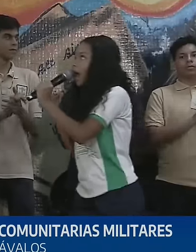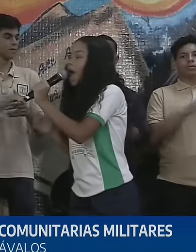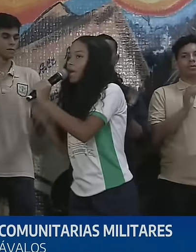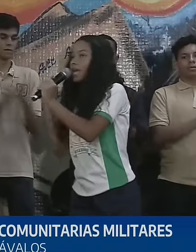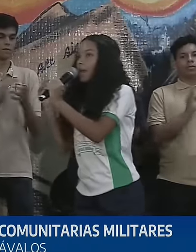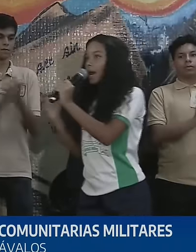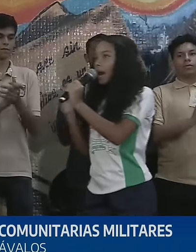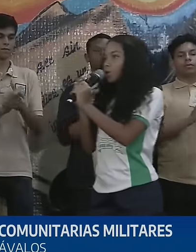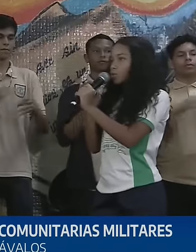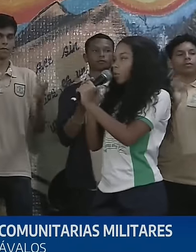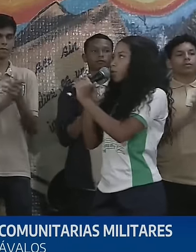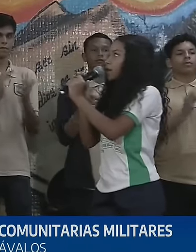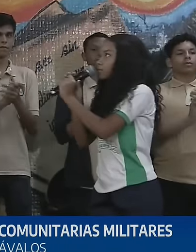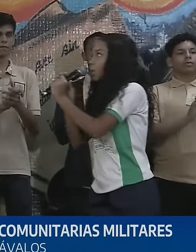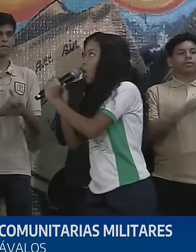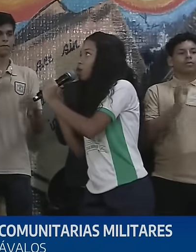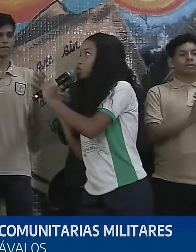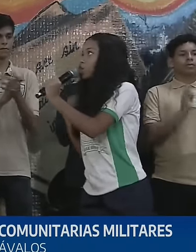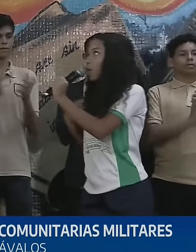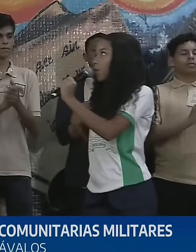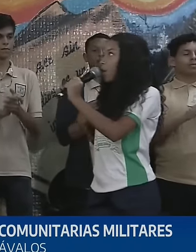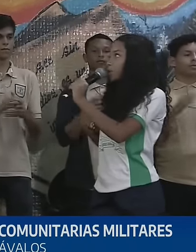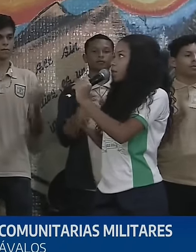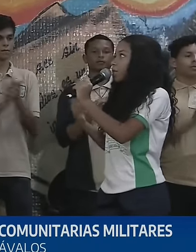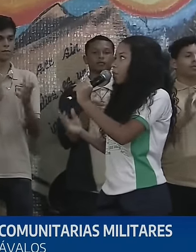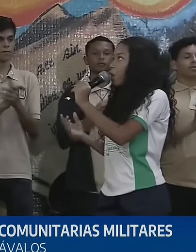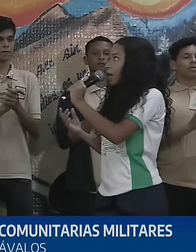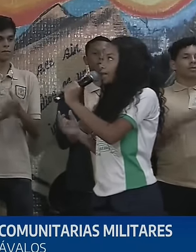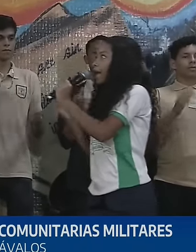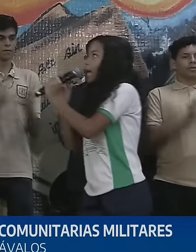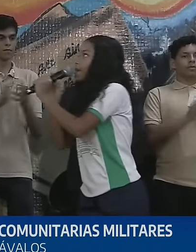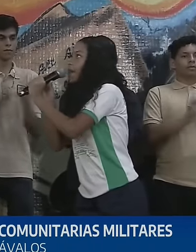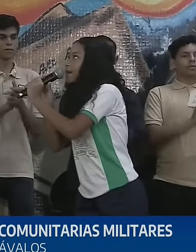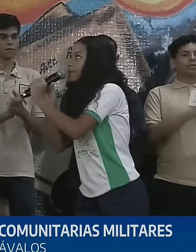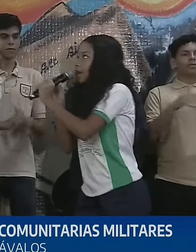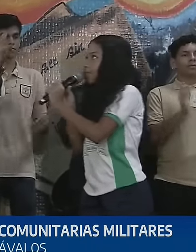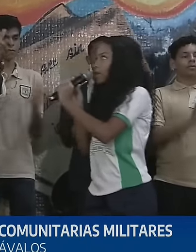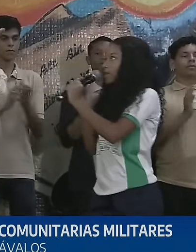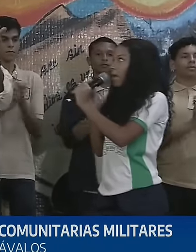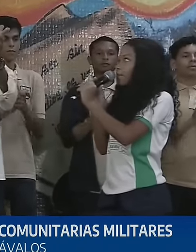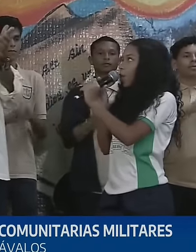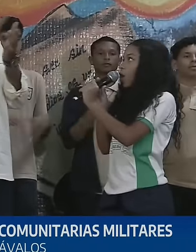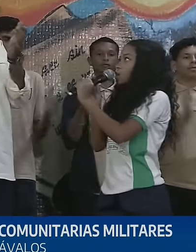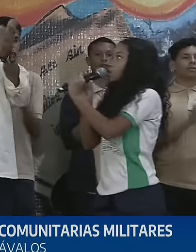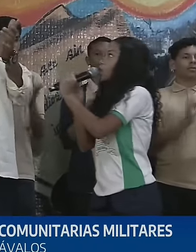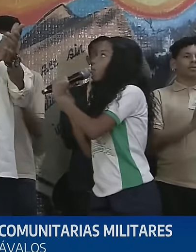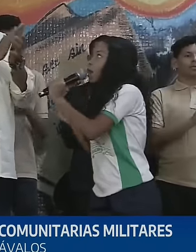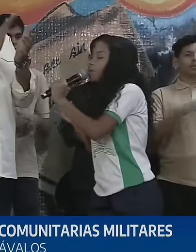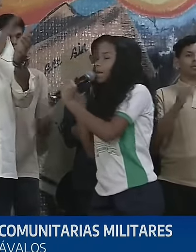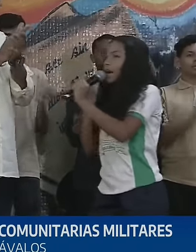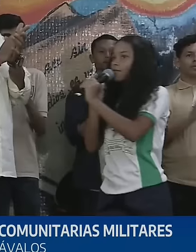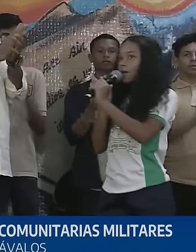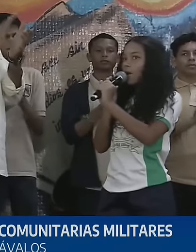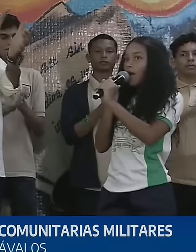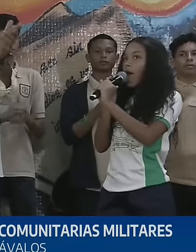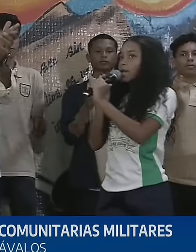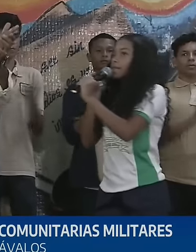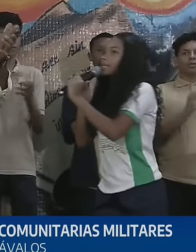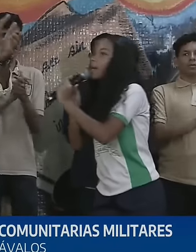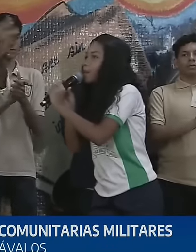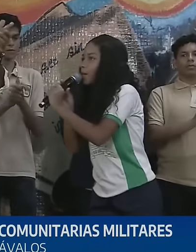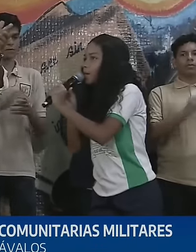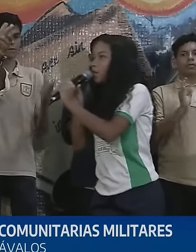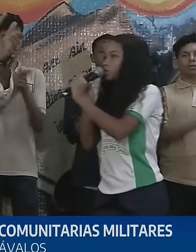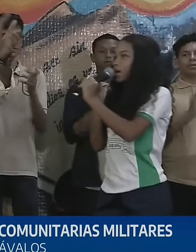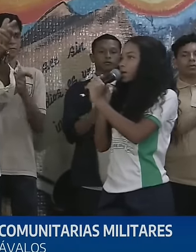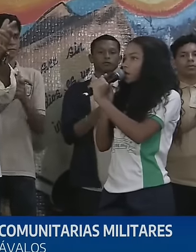linterna que lleva la luz por dentro Yo soy como los temblores que viene de tiempo en tiempo yo soy como el picaflor que